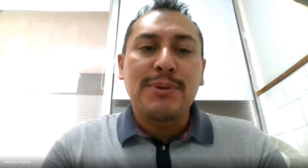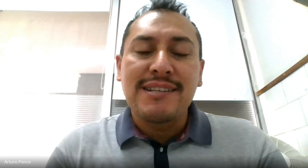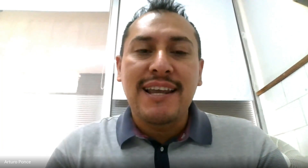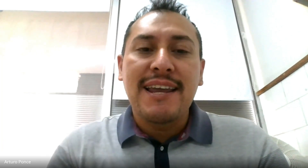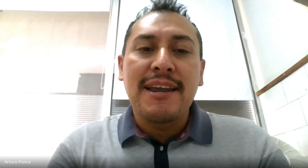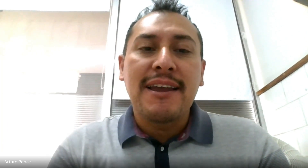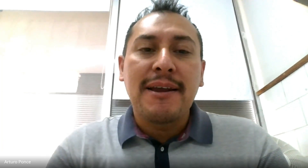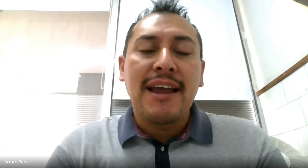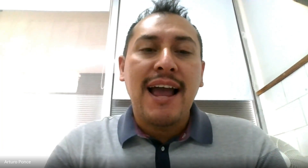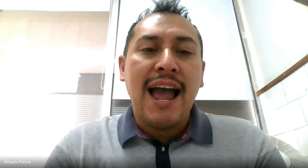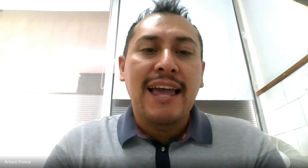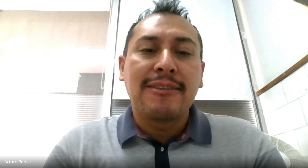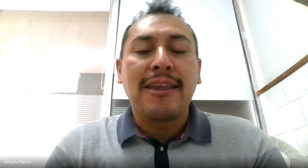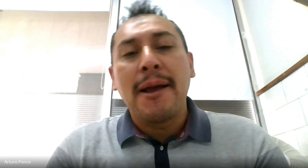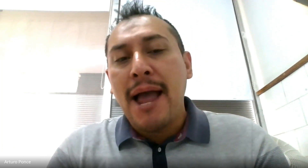Entonces, pues,